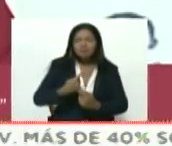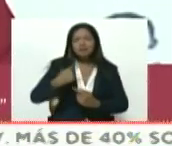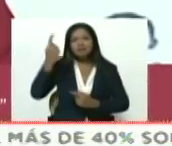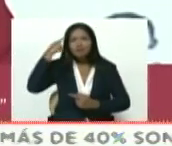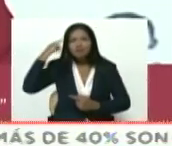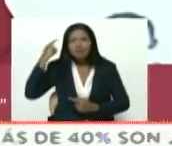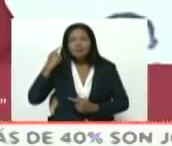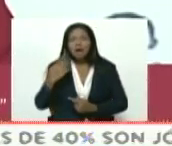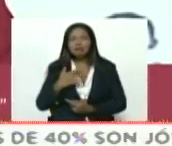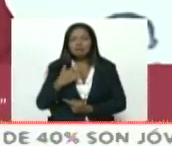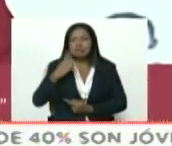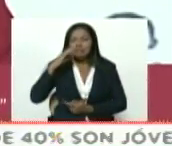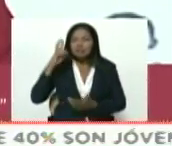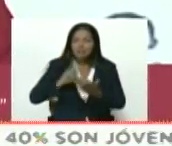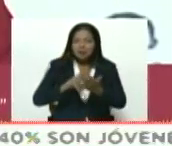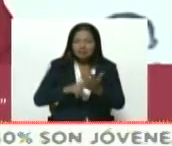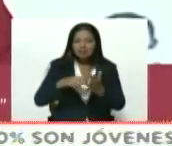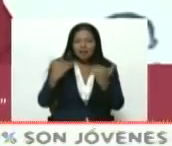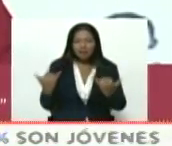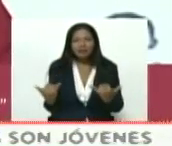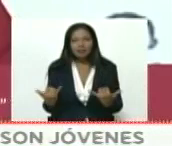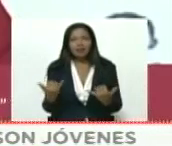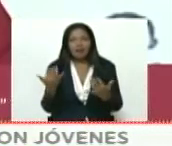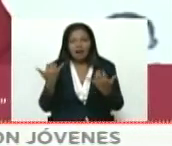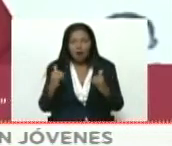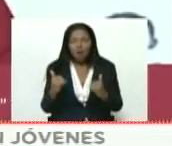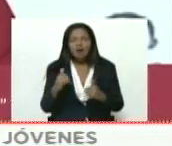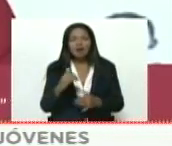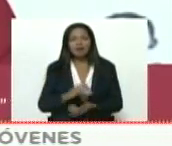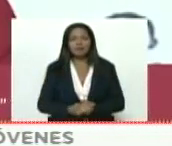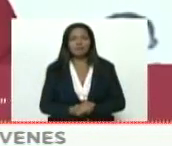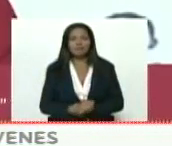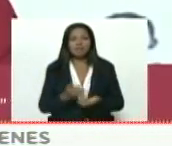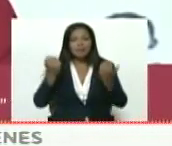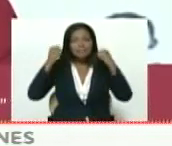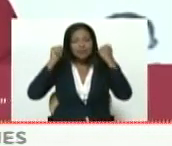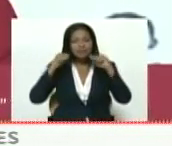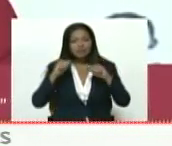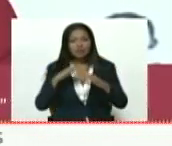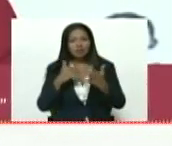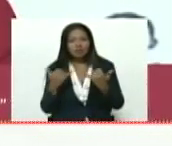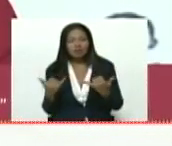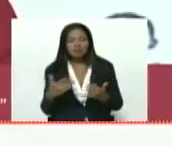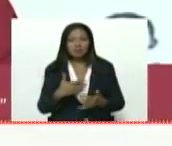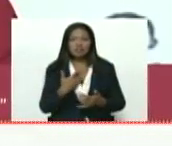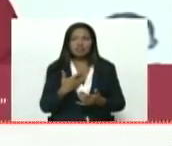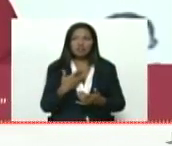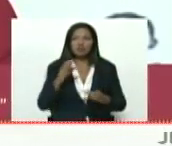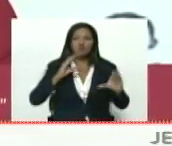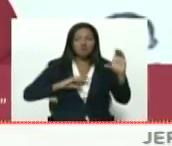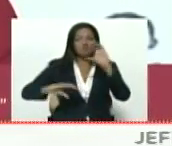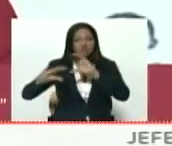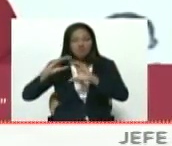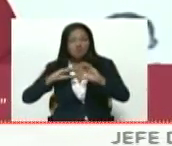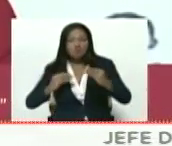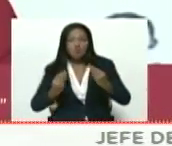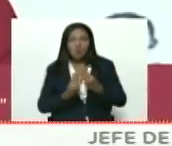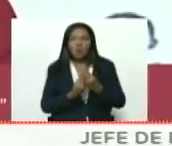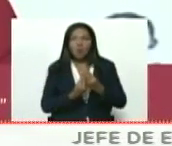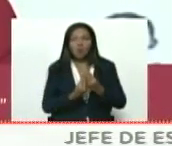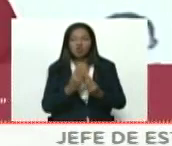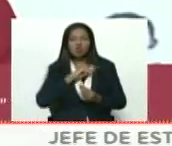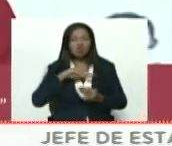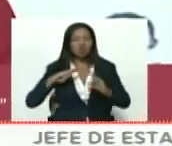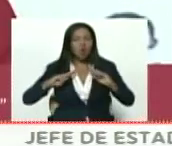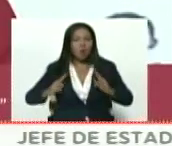sentido de la realidad, con un gran sentido práctico y con un gran sentido de comunicarse con el ser